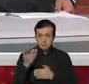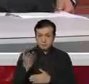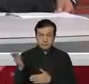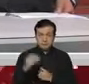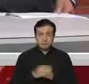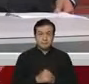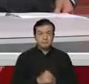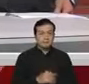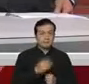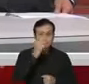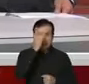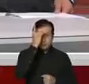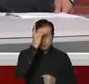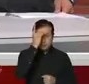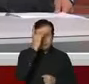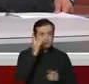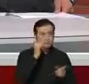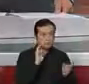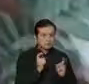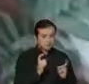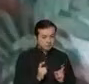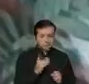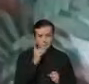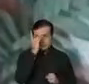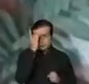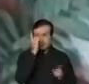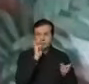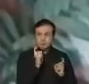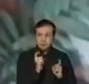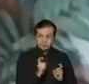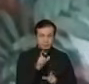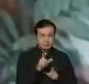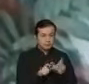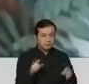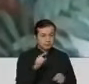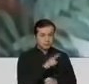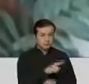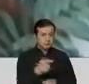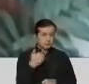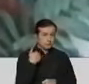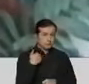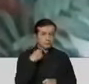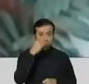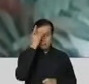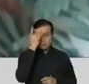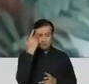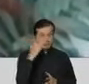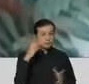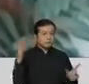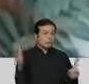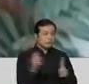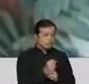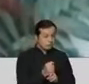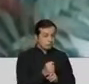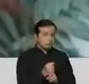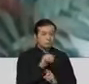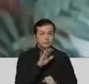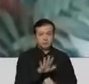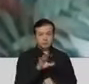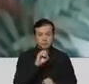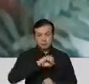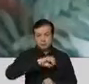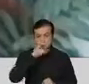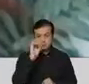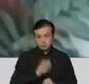El reperfilamiento de la deuda, la reorganización de la deuda con los tenedores ha logrado un gran éxito con el